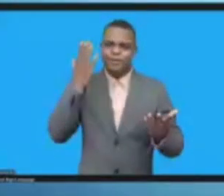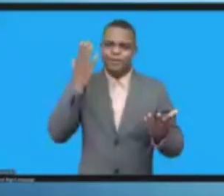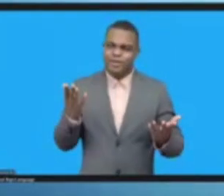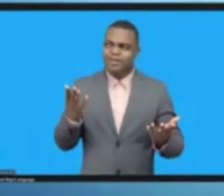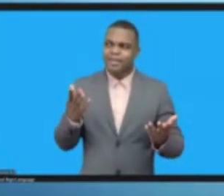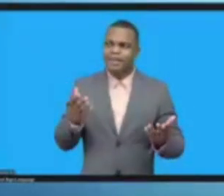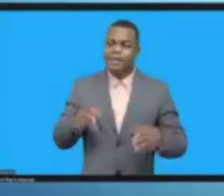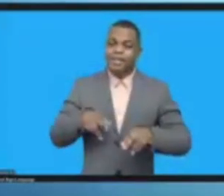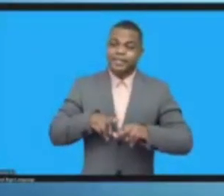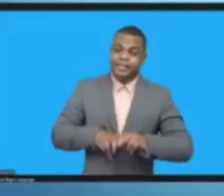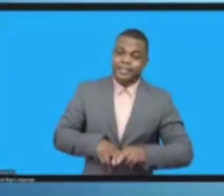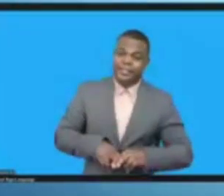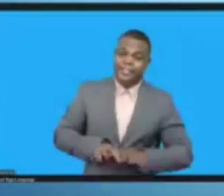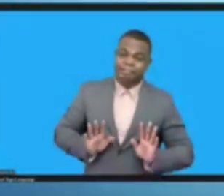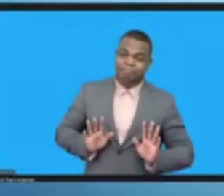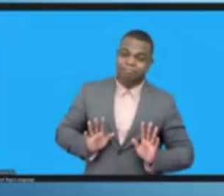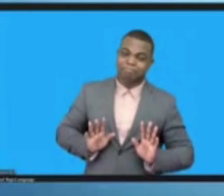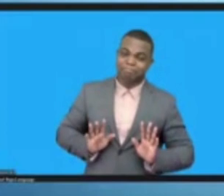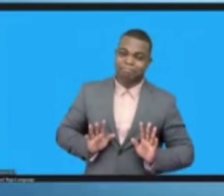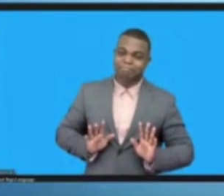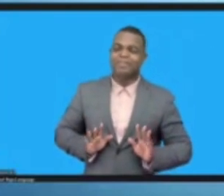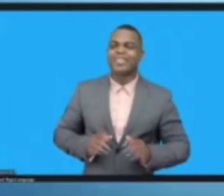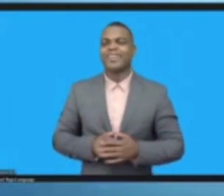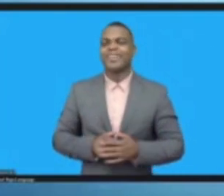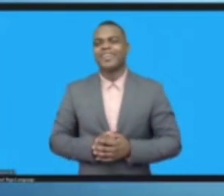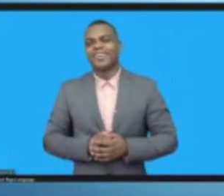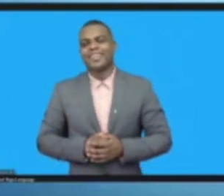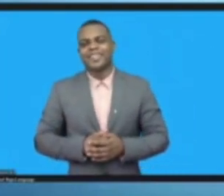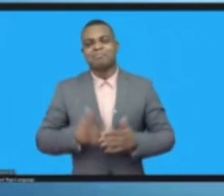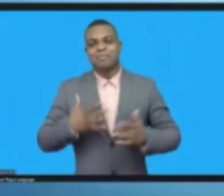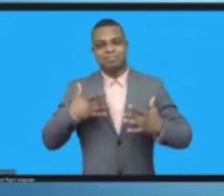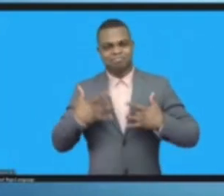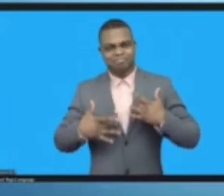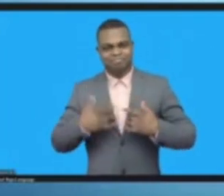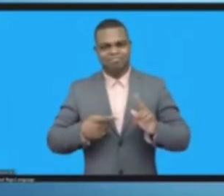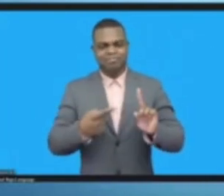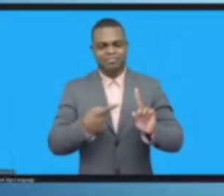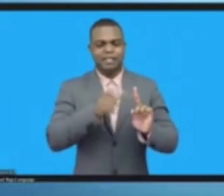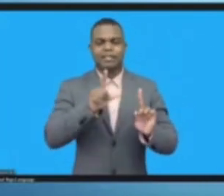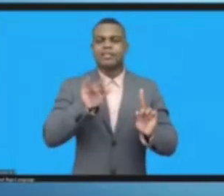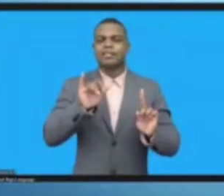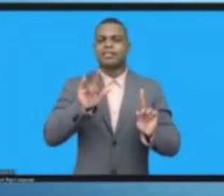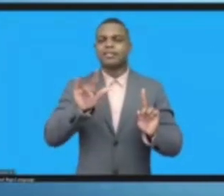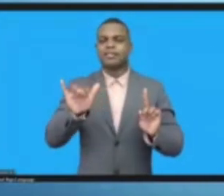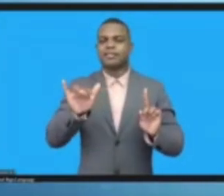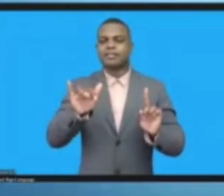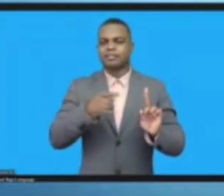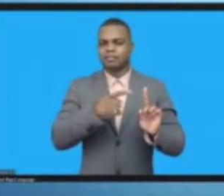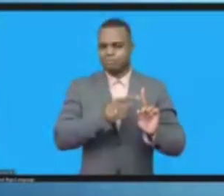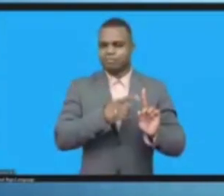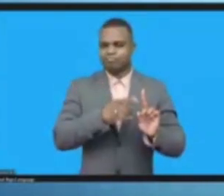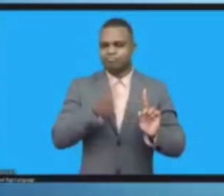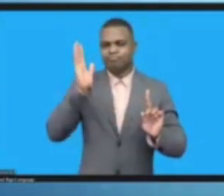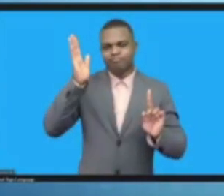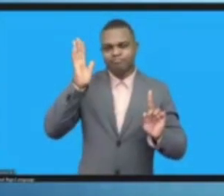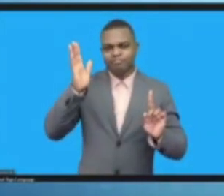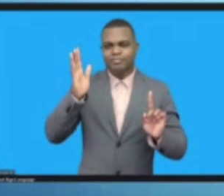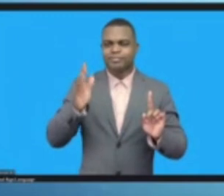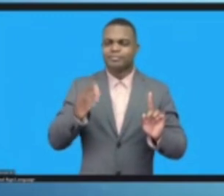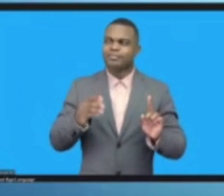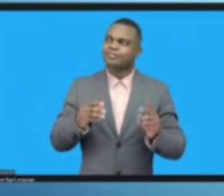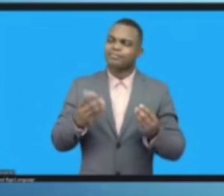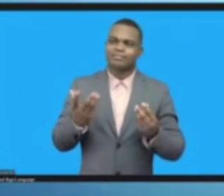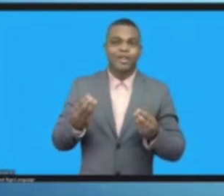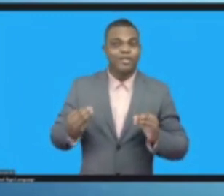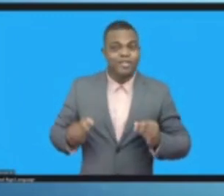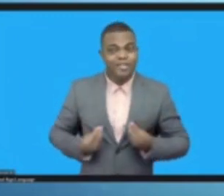las palabras de Lili Me encantaría ser joven nuevamente distinguidos excelencias participantes presenciales y